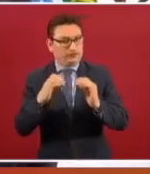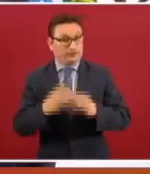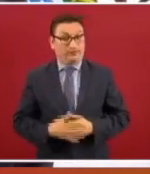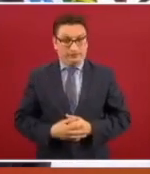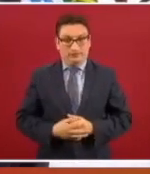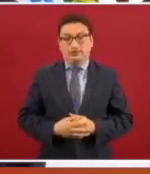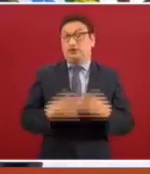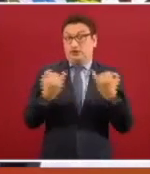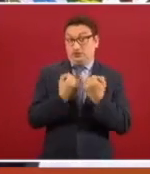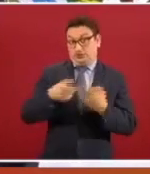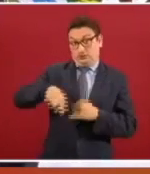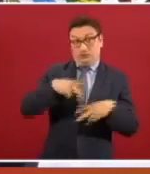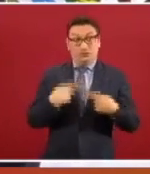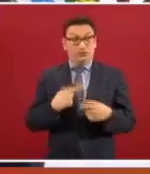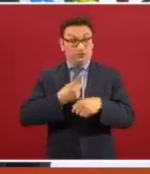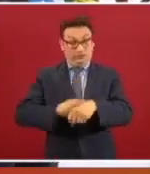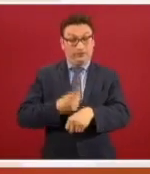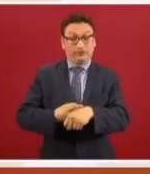nuestros enfermos.